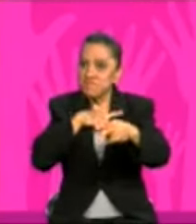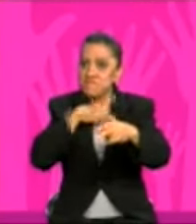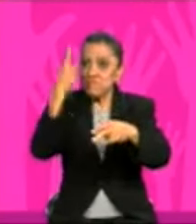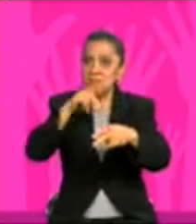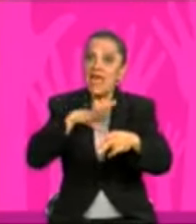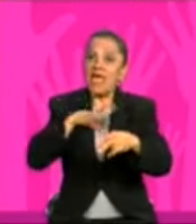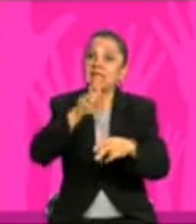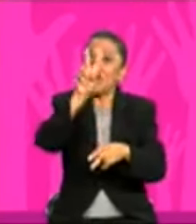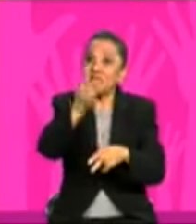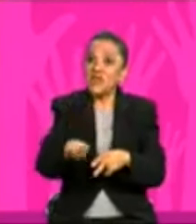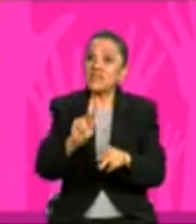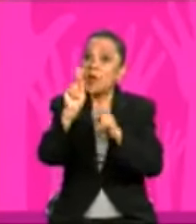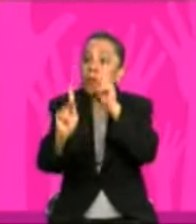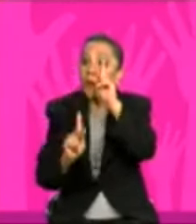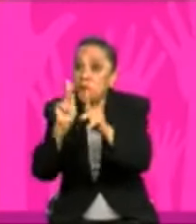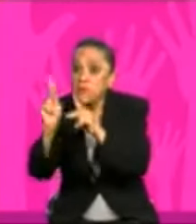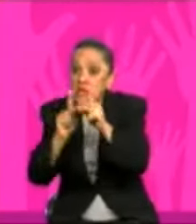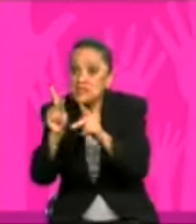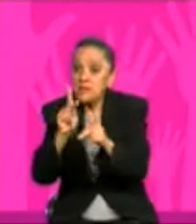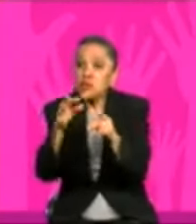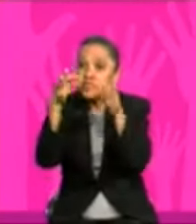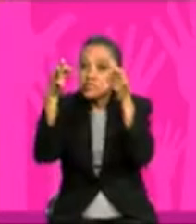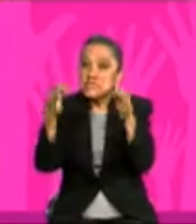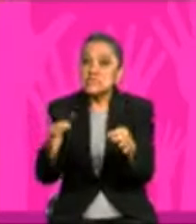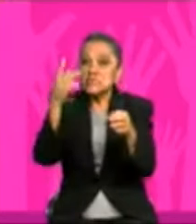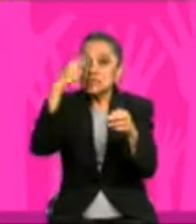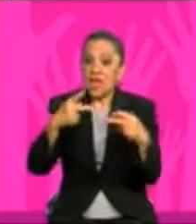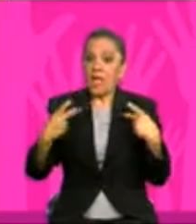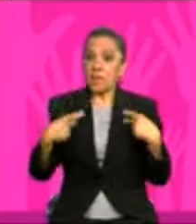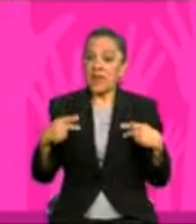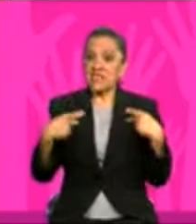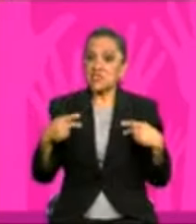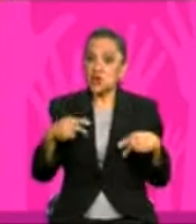créditos precisamente y específicamente para las personas